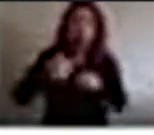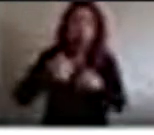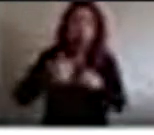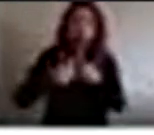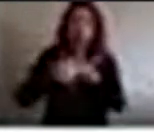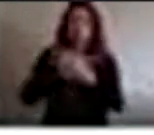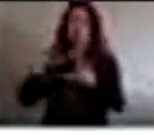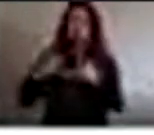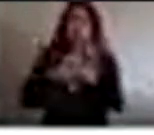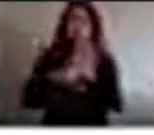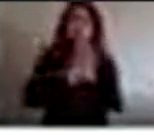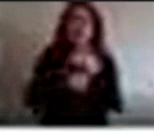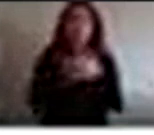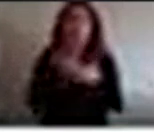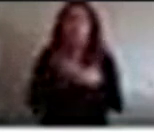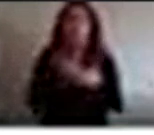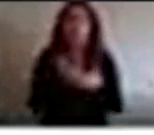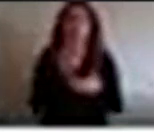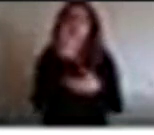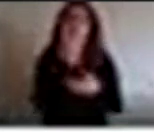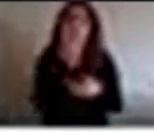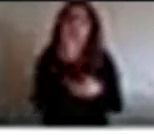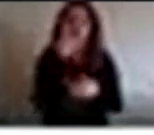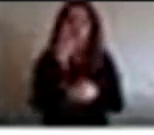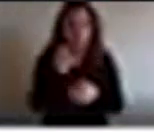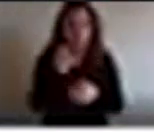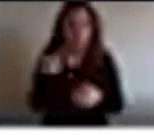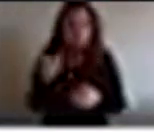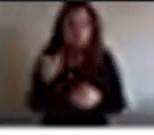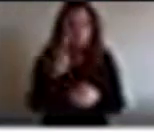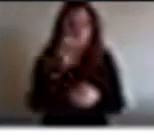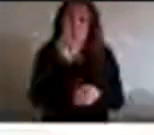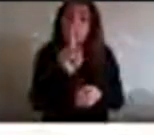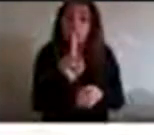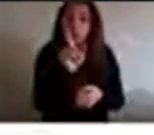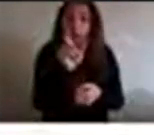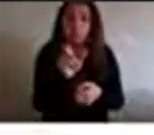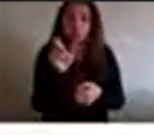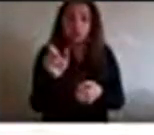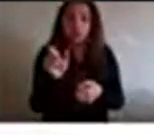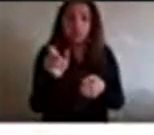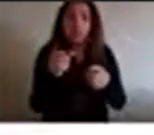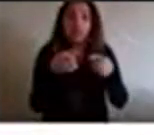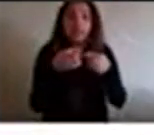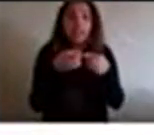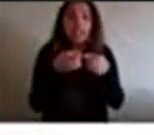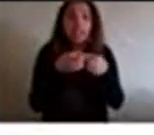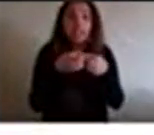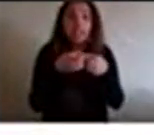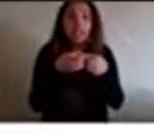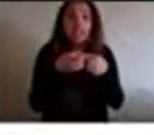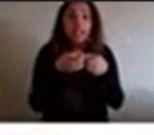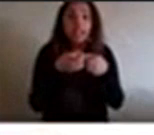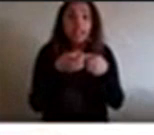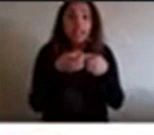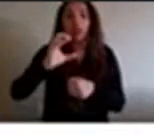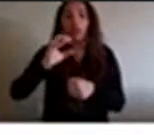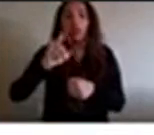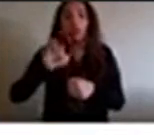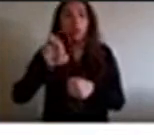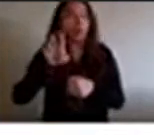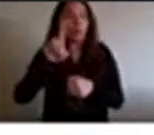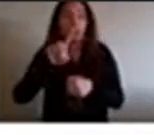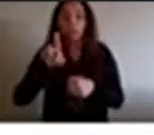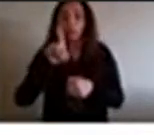camino por recorrer, en esto no hay que ser autocomplaciente, en esto hay que siempre sentir, porque creo que es así la realidad, que nos